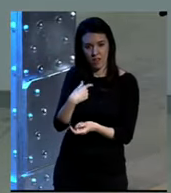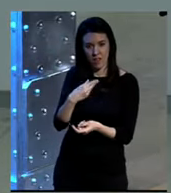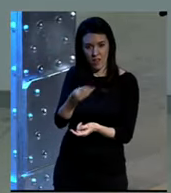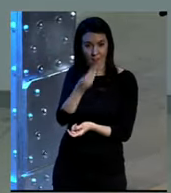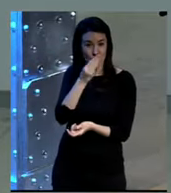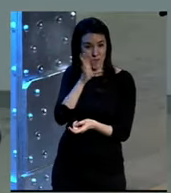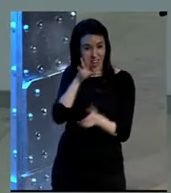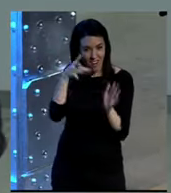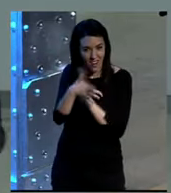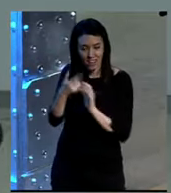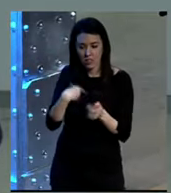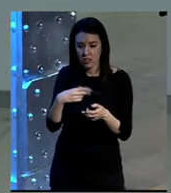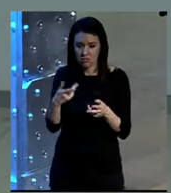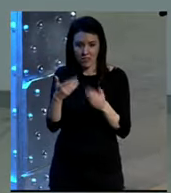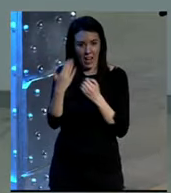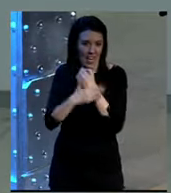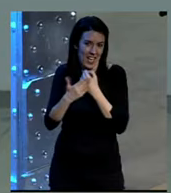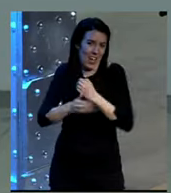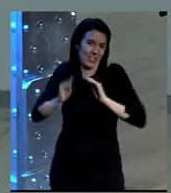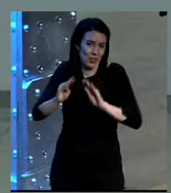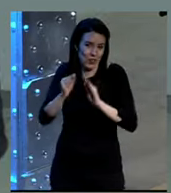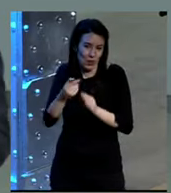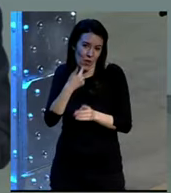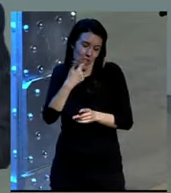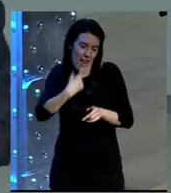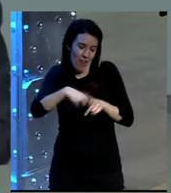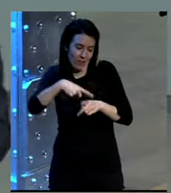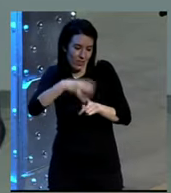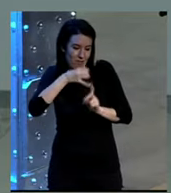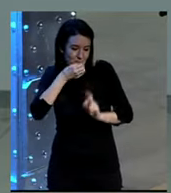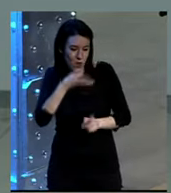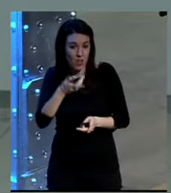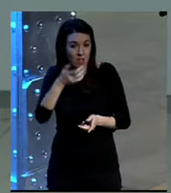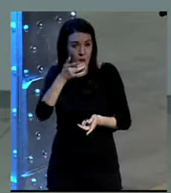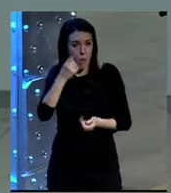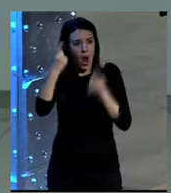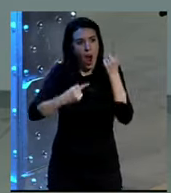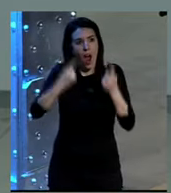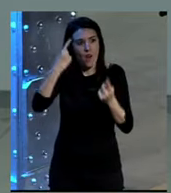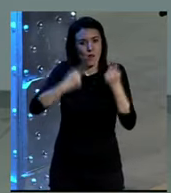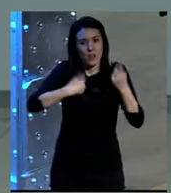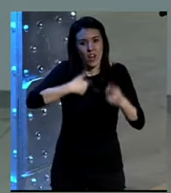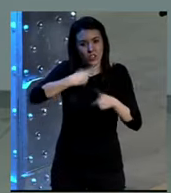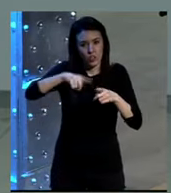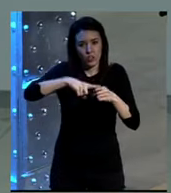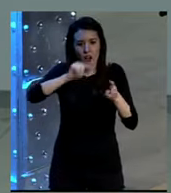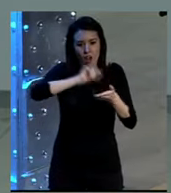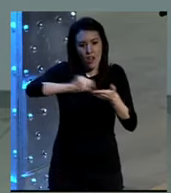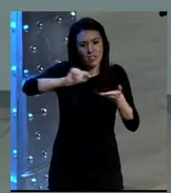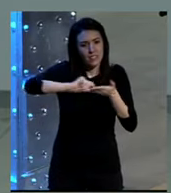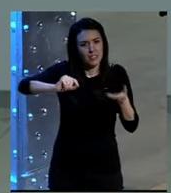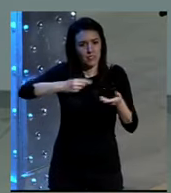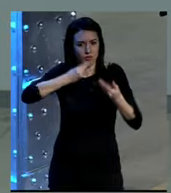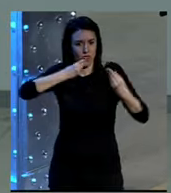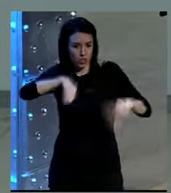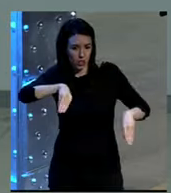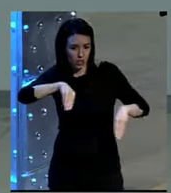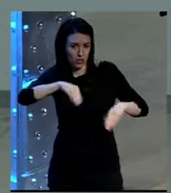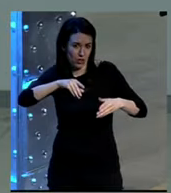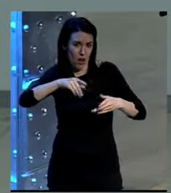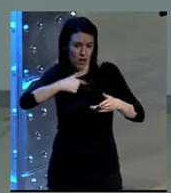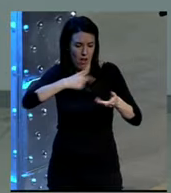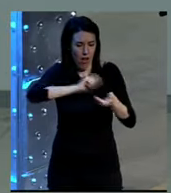comida, con todo el cariño que él decía las cosas, pues porque yo he escrito algunas cosas de historia de telecomunicaciones,